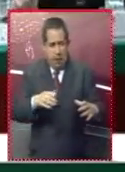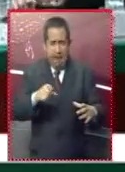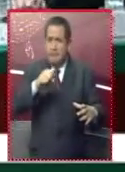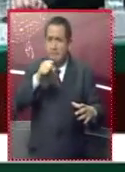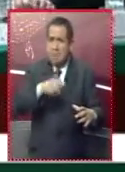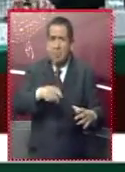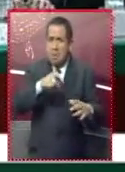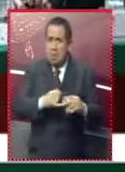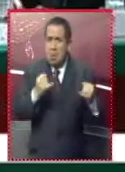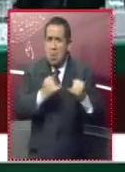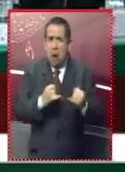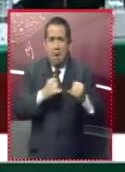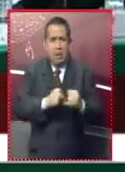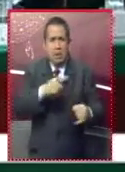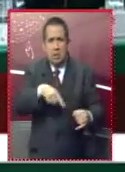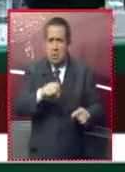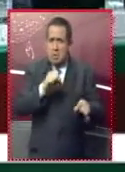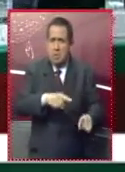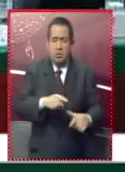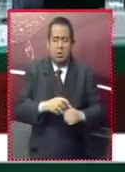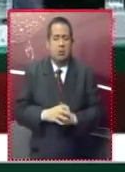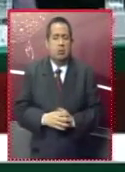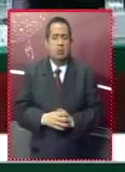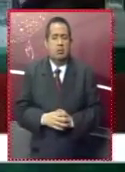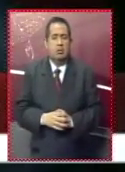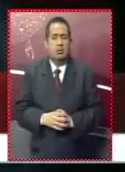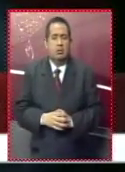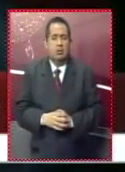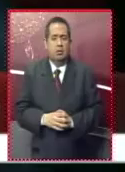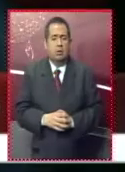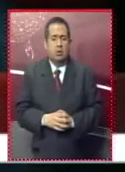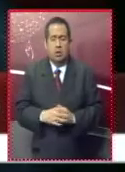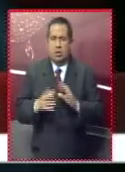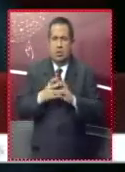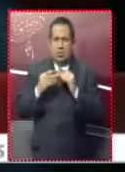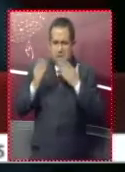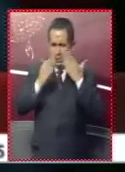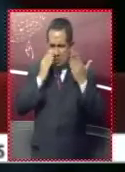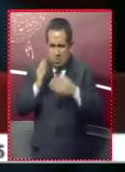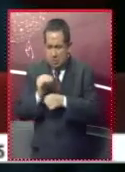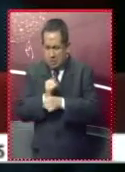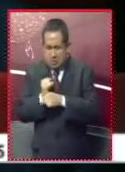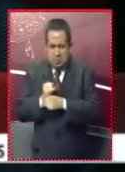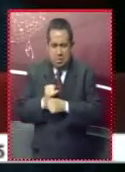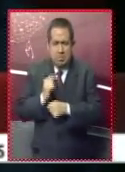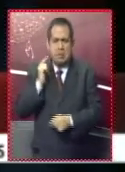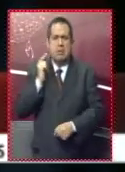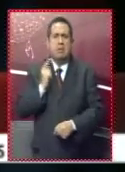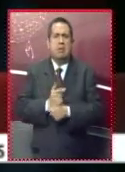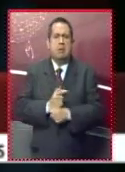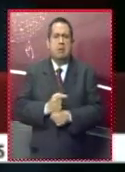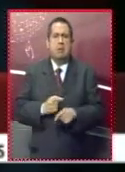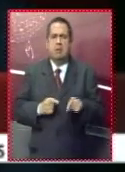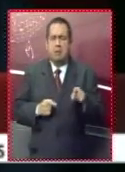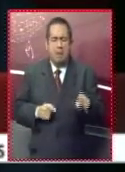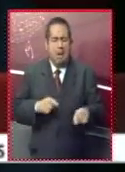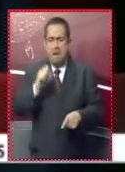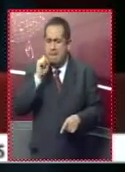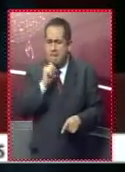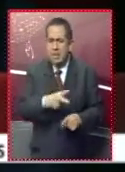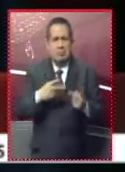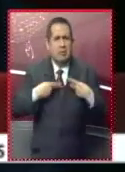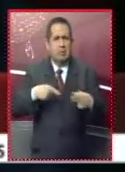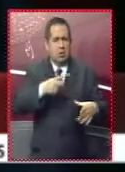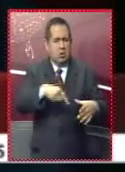población mexicana. Muchísimas gracias. En los estudios que hemos realizado nosotros nos damos cuenta que son las mismas